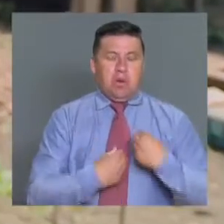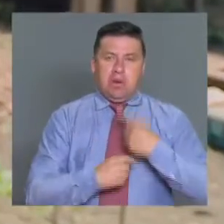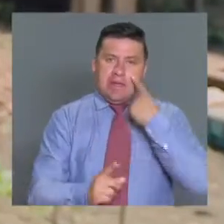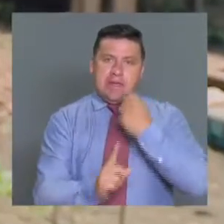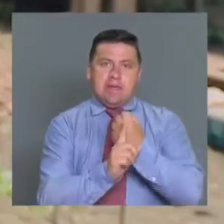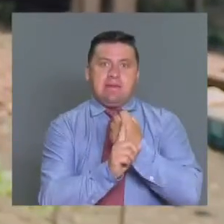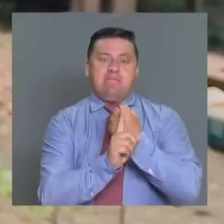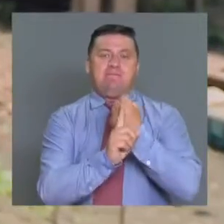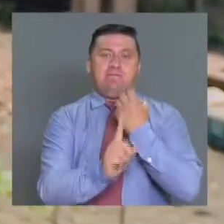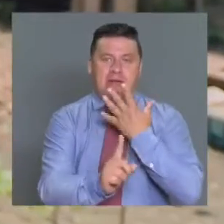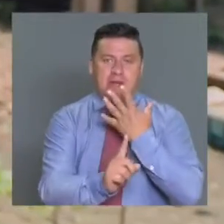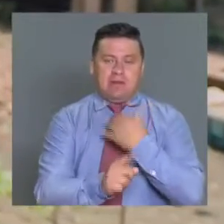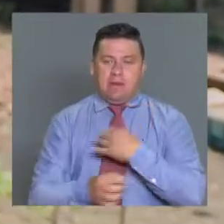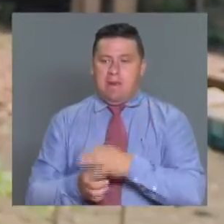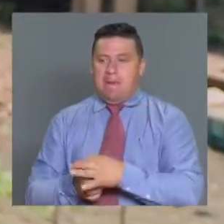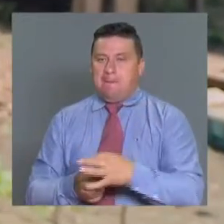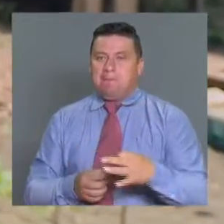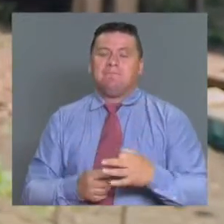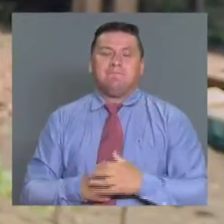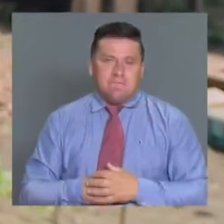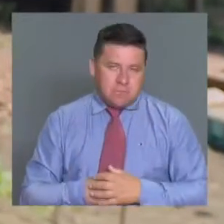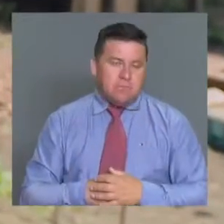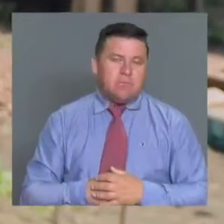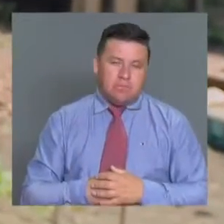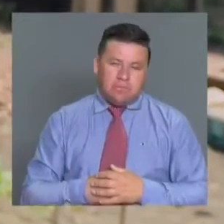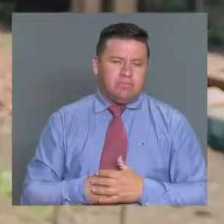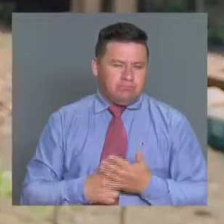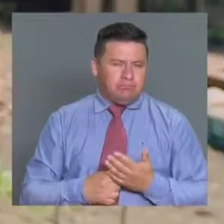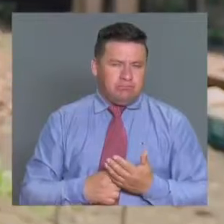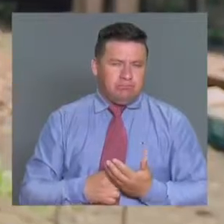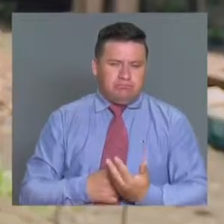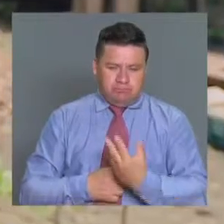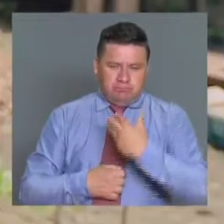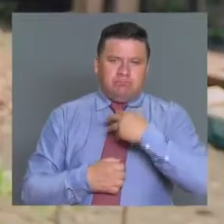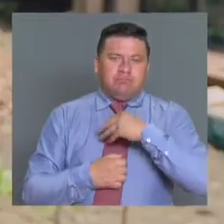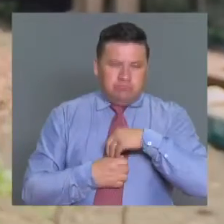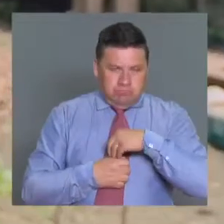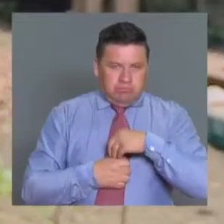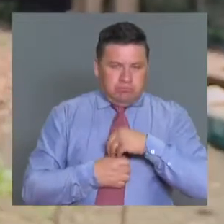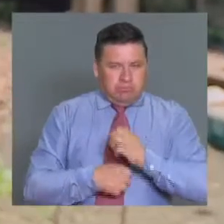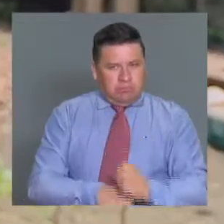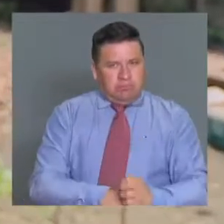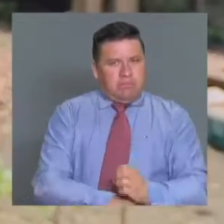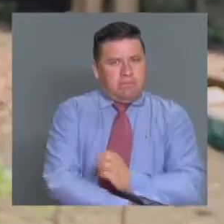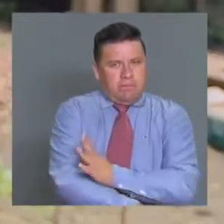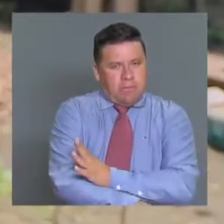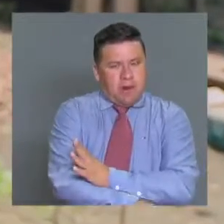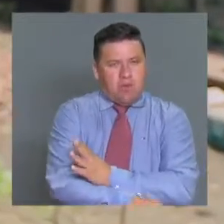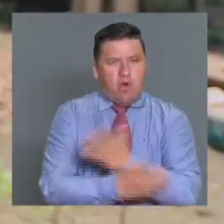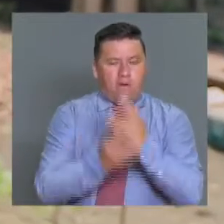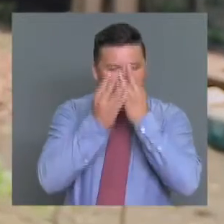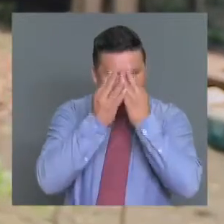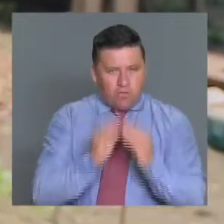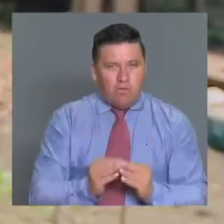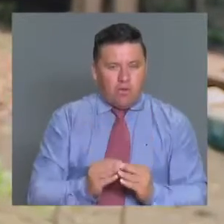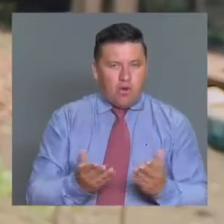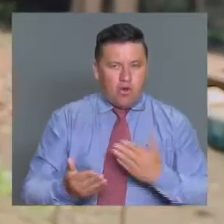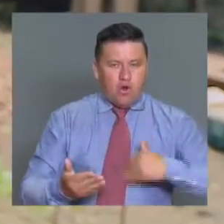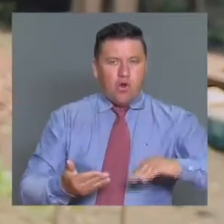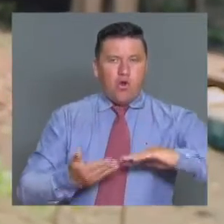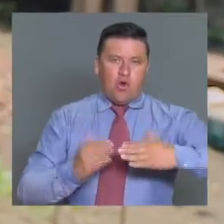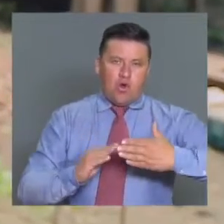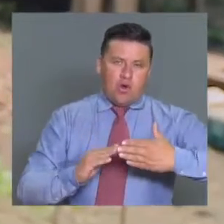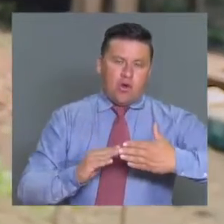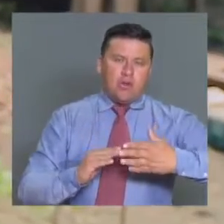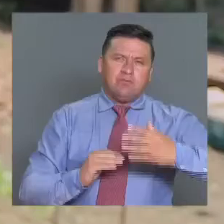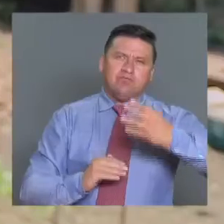impacto en el municipio y esto nos ha llevado a visibilizar las de cierta forma con la comunidad